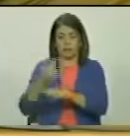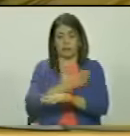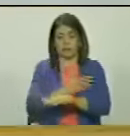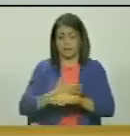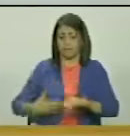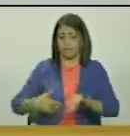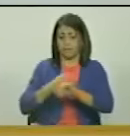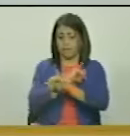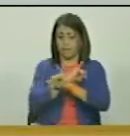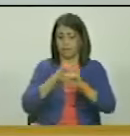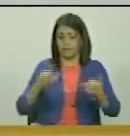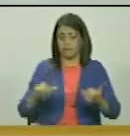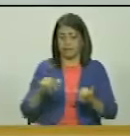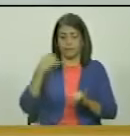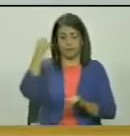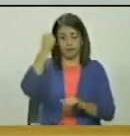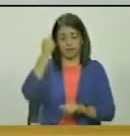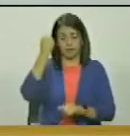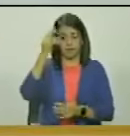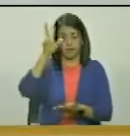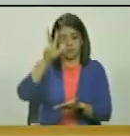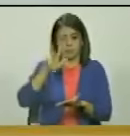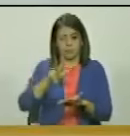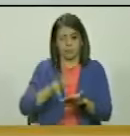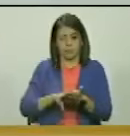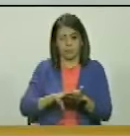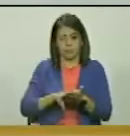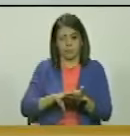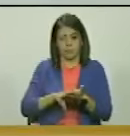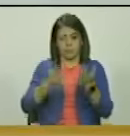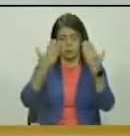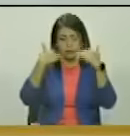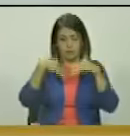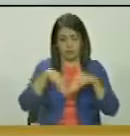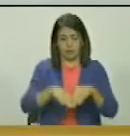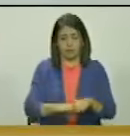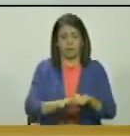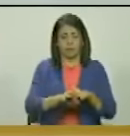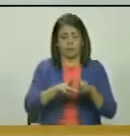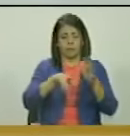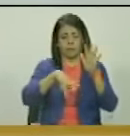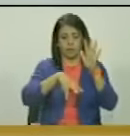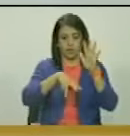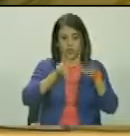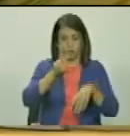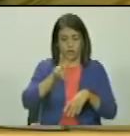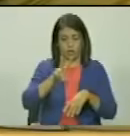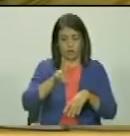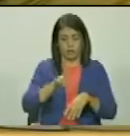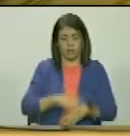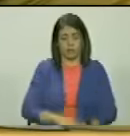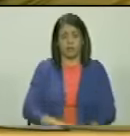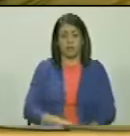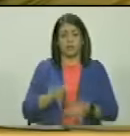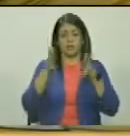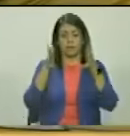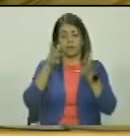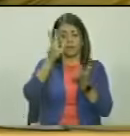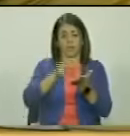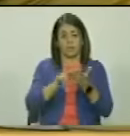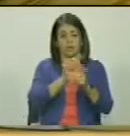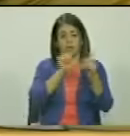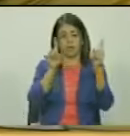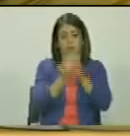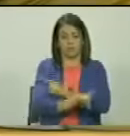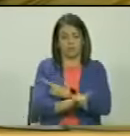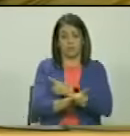presidente en consideración el epígrafe queda aprobado siguiente décimo segundo se sugiere aprobar sin